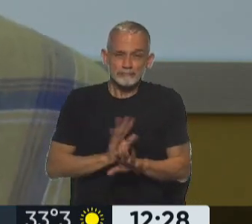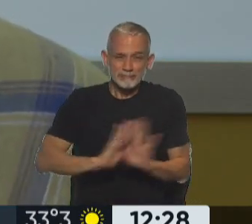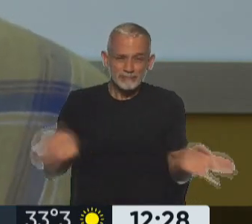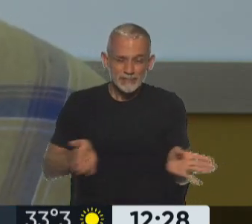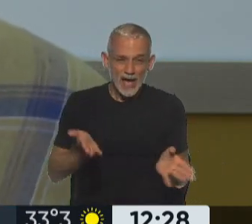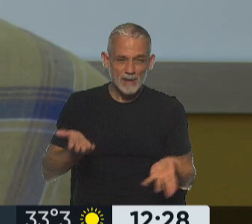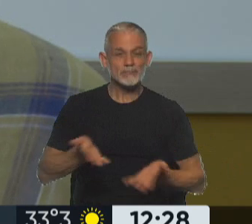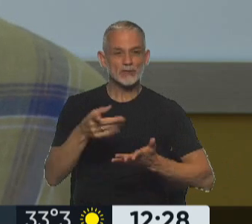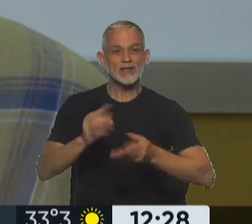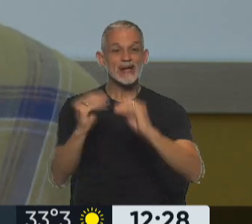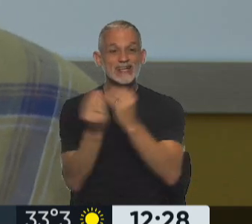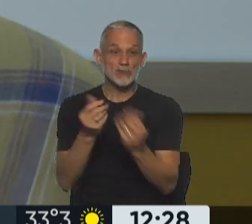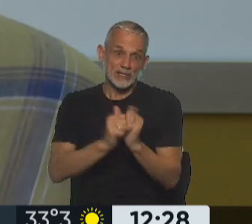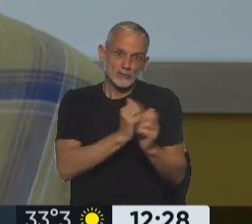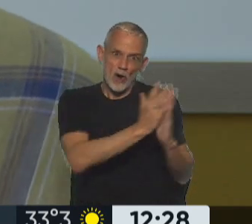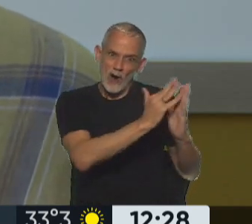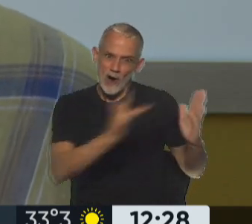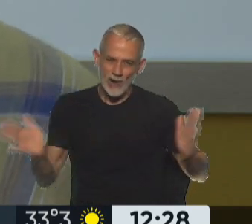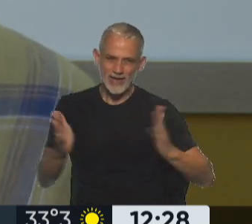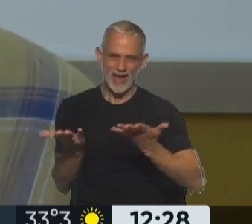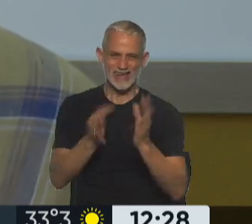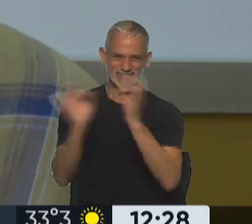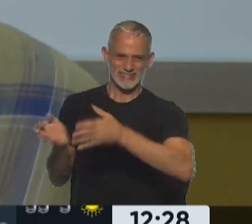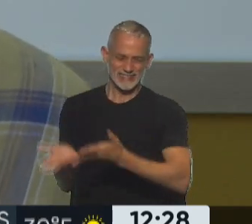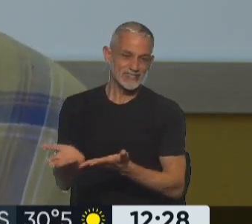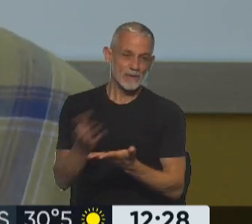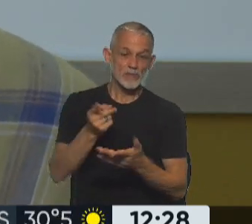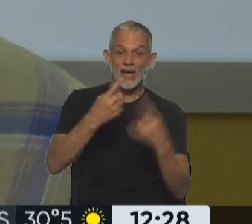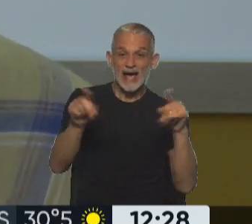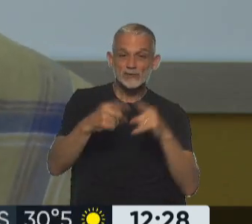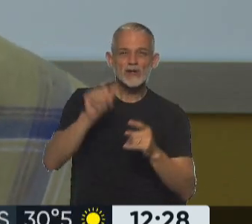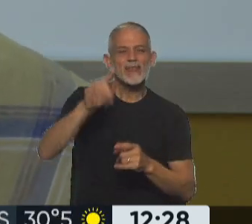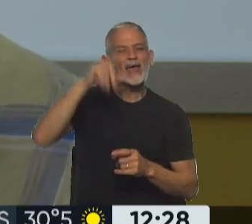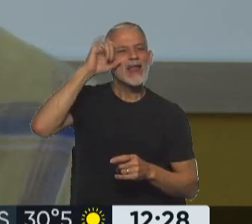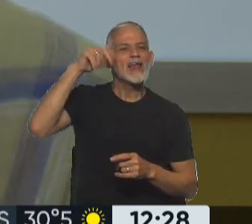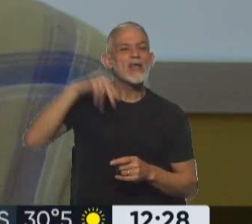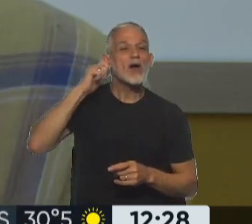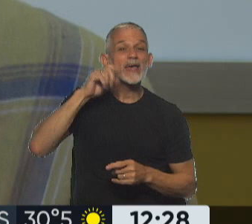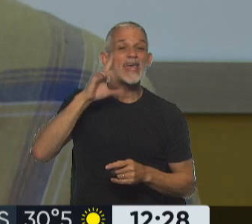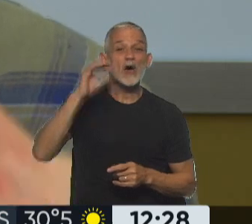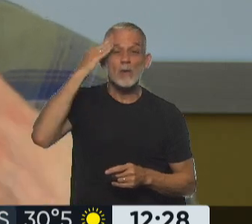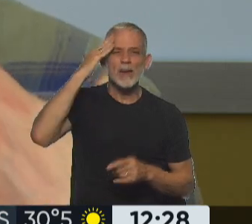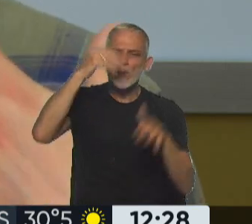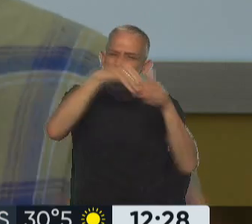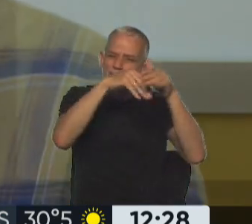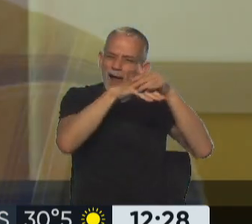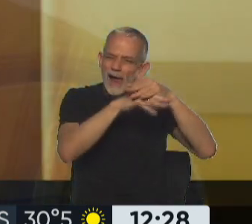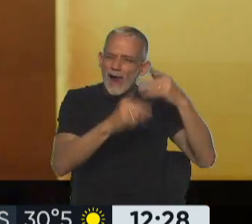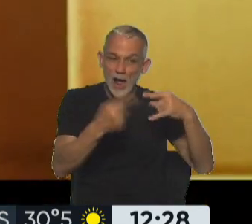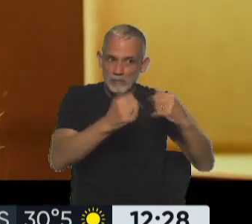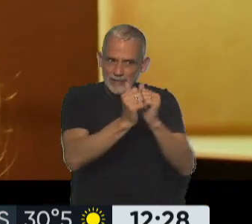por otro lado, el resultado de nuestra historia. Entonces, en las canciones está, como dice León Gieco, ¿no? Todo está guardado en la memoria y las canciones son el vehículo que la